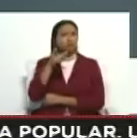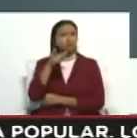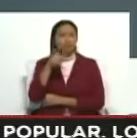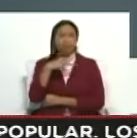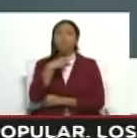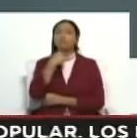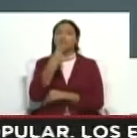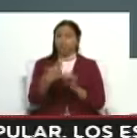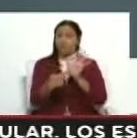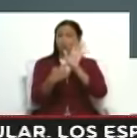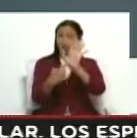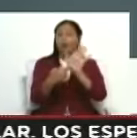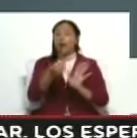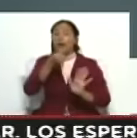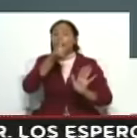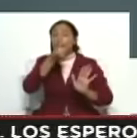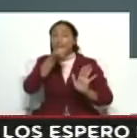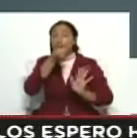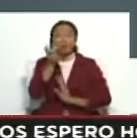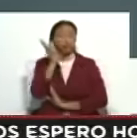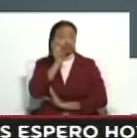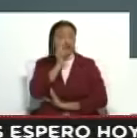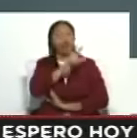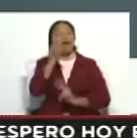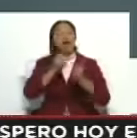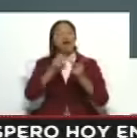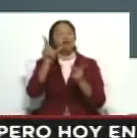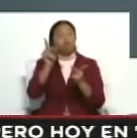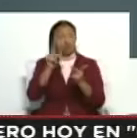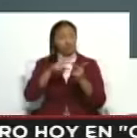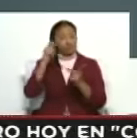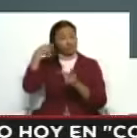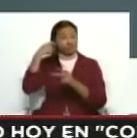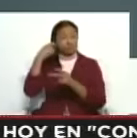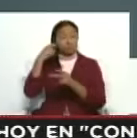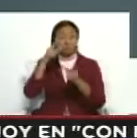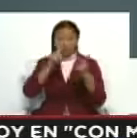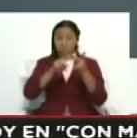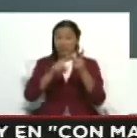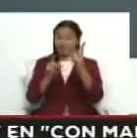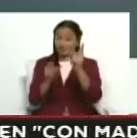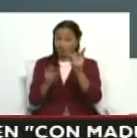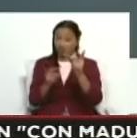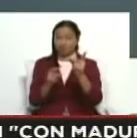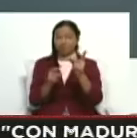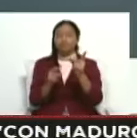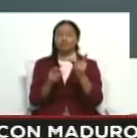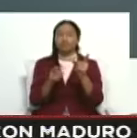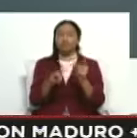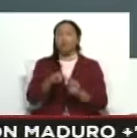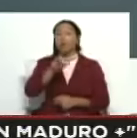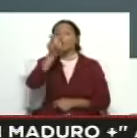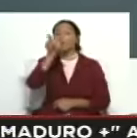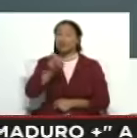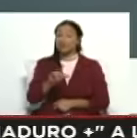cochino audio, video, veamos este segundo, donde aparece como personaje